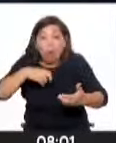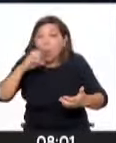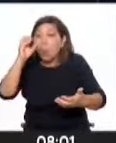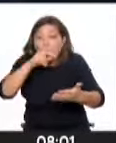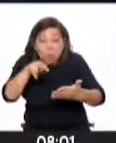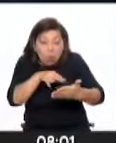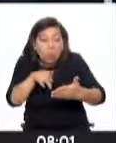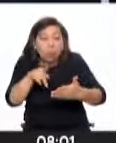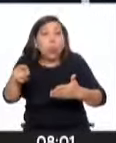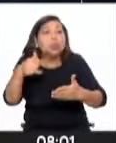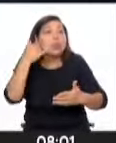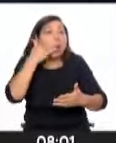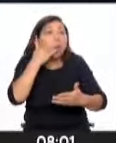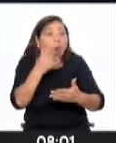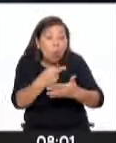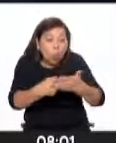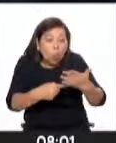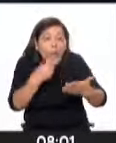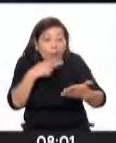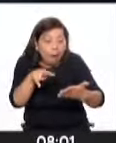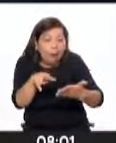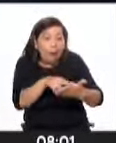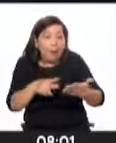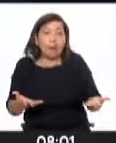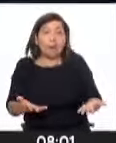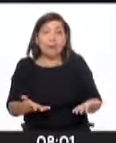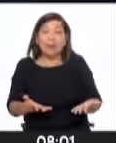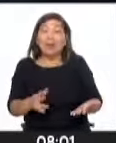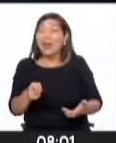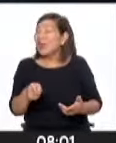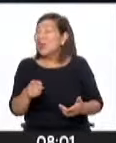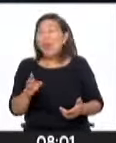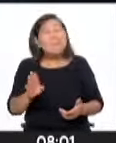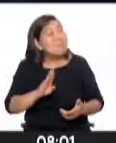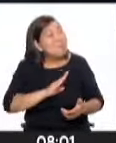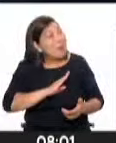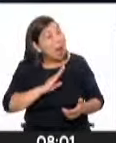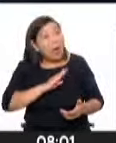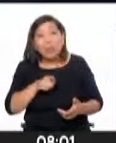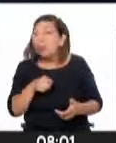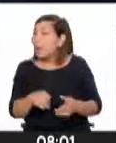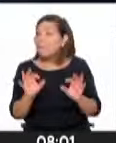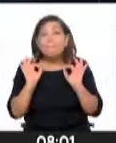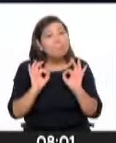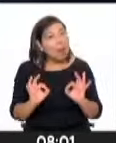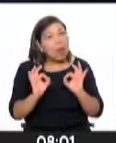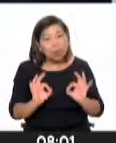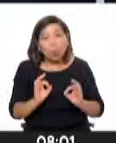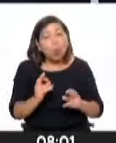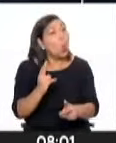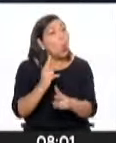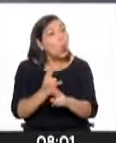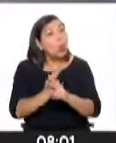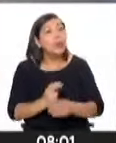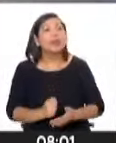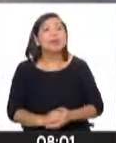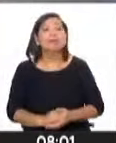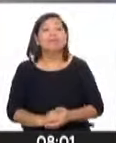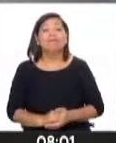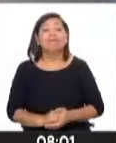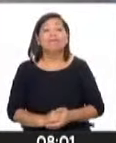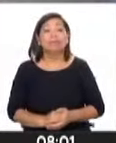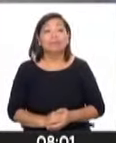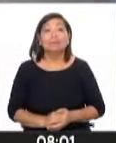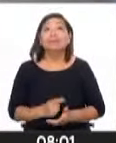cuidado con, repito, estos delincuentes, porque hay que llamarlos como son. Son bandas delincuenciales y son muy peligrosas. Jorge, la explicación que has